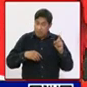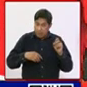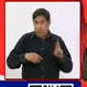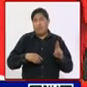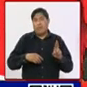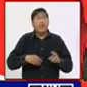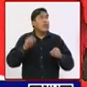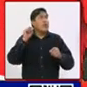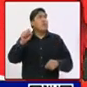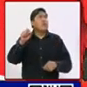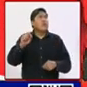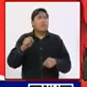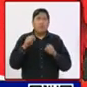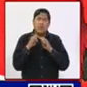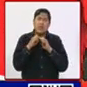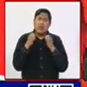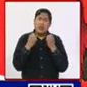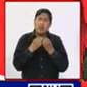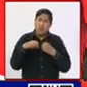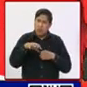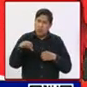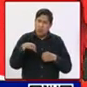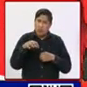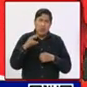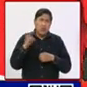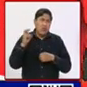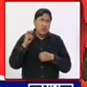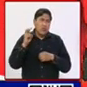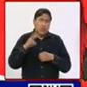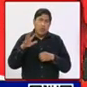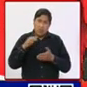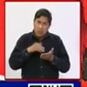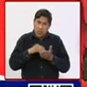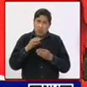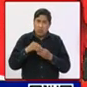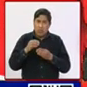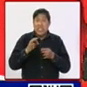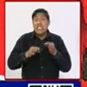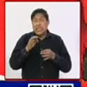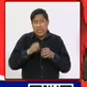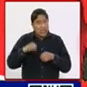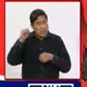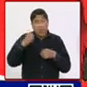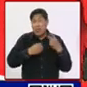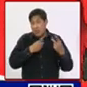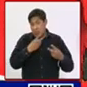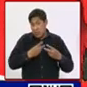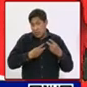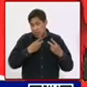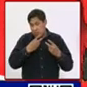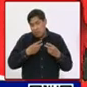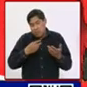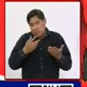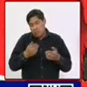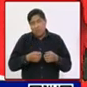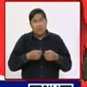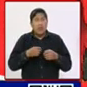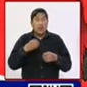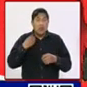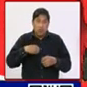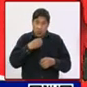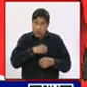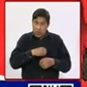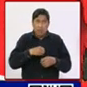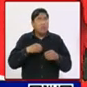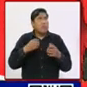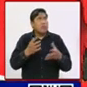bueno puntualizar que el equipo local recibirá $225,000. Entre tanto, el visitante, en este caso Palma Flor y Oriente